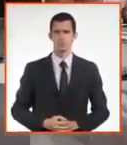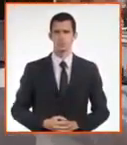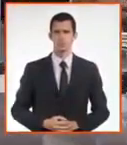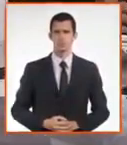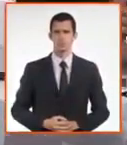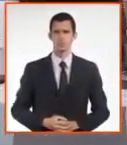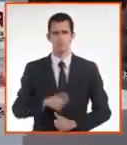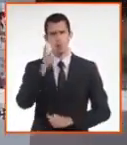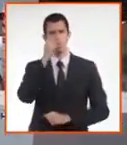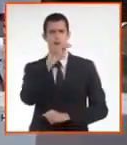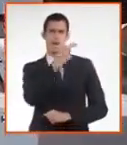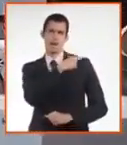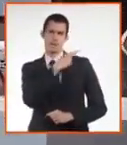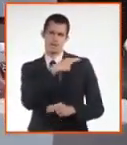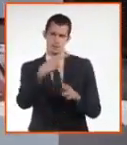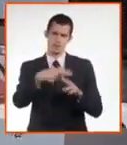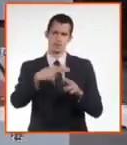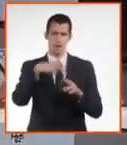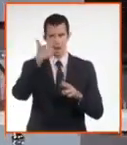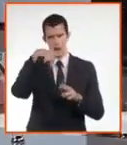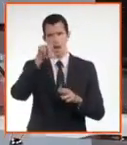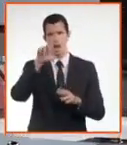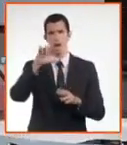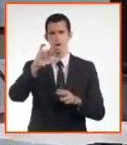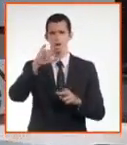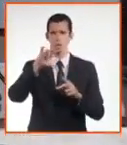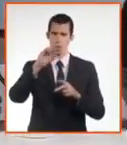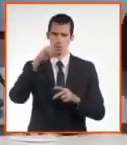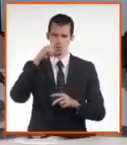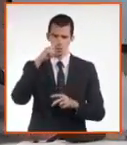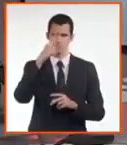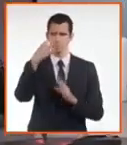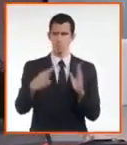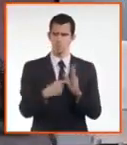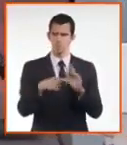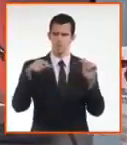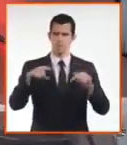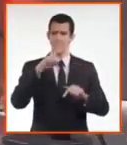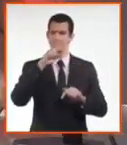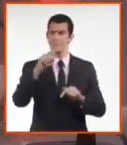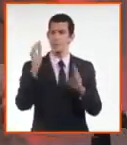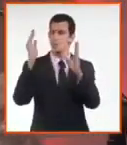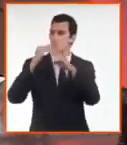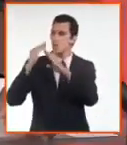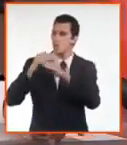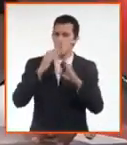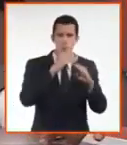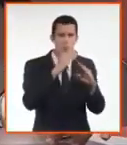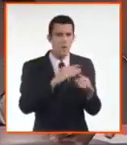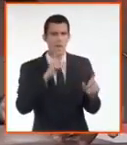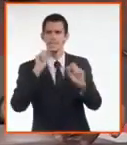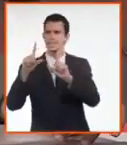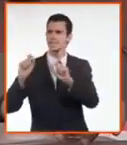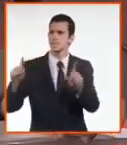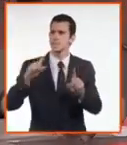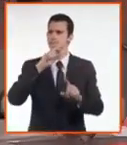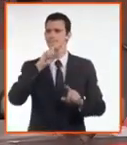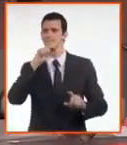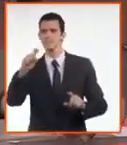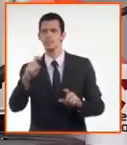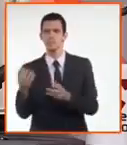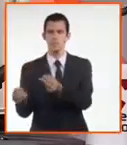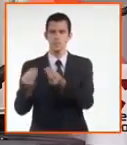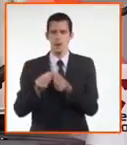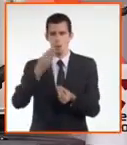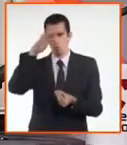tensión a la empresa mejor como han hecho para poder enfrentar este desafío de la falta de materias